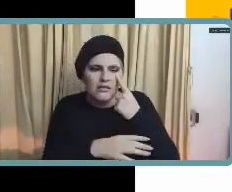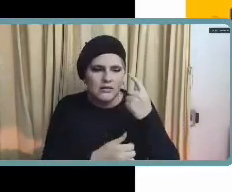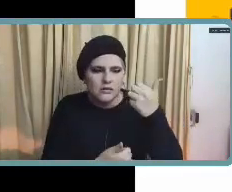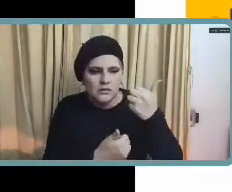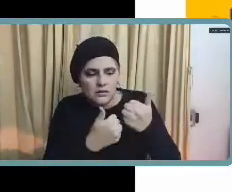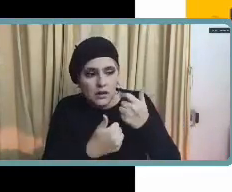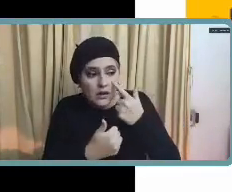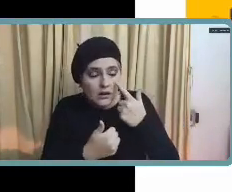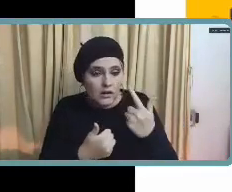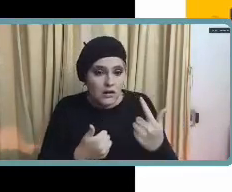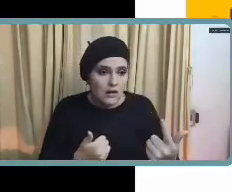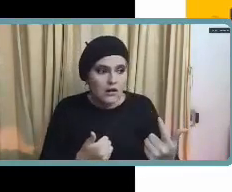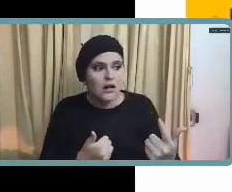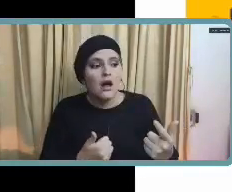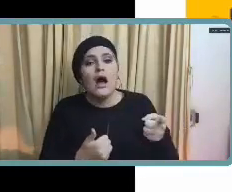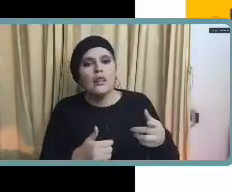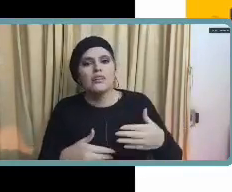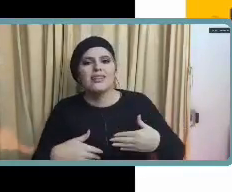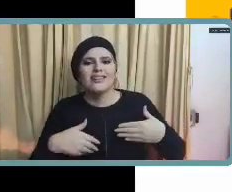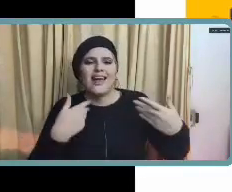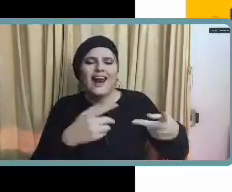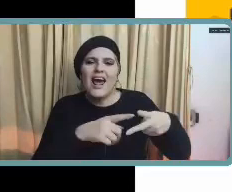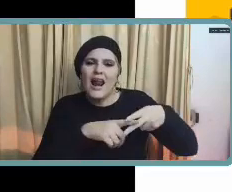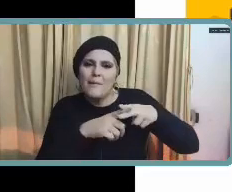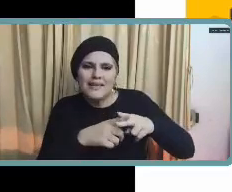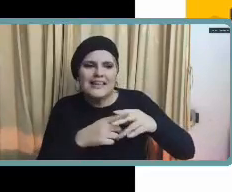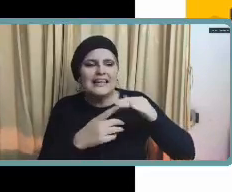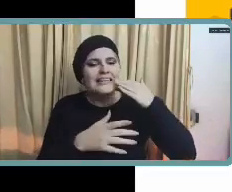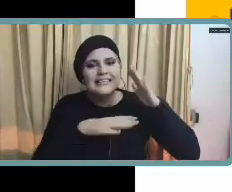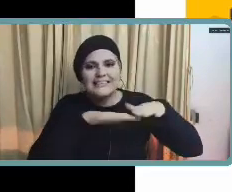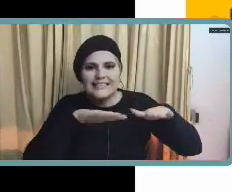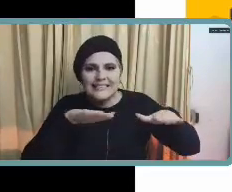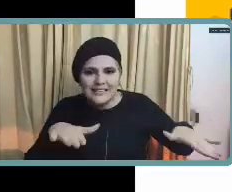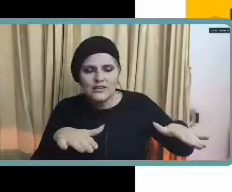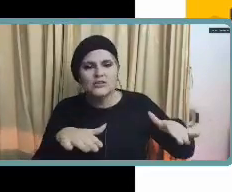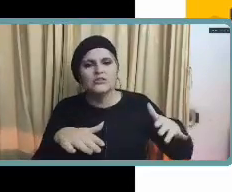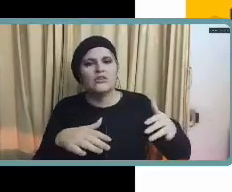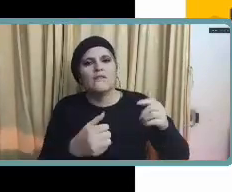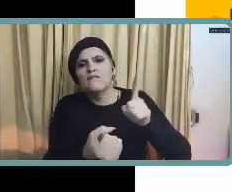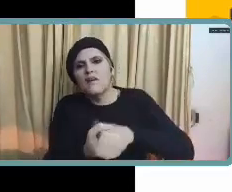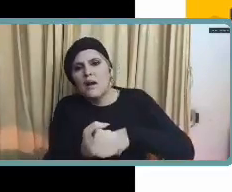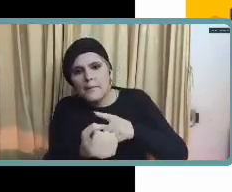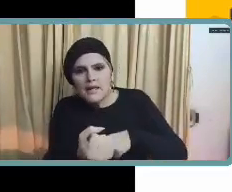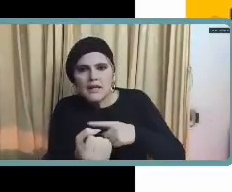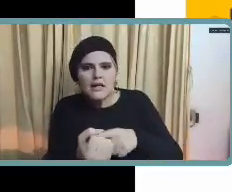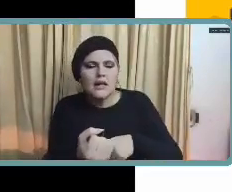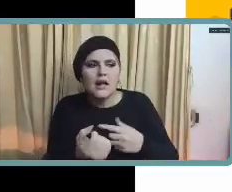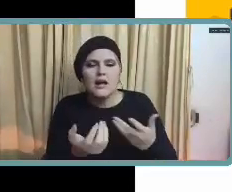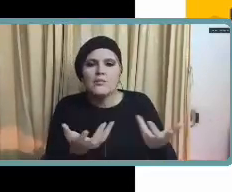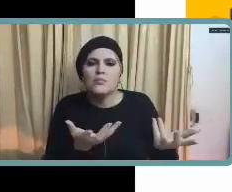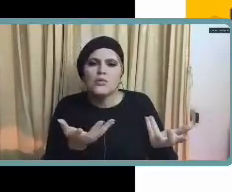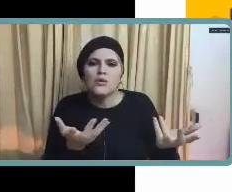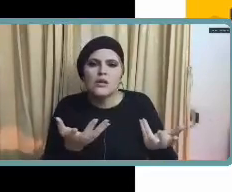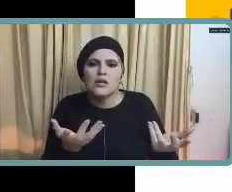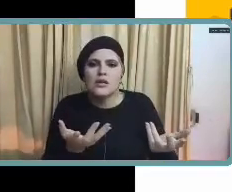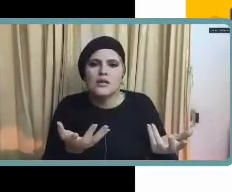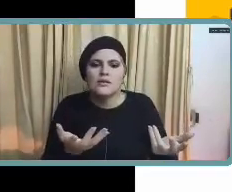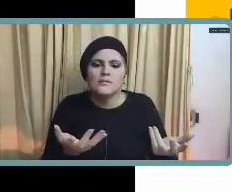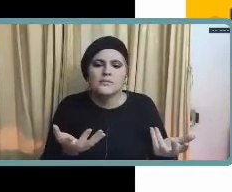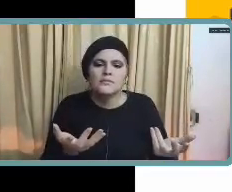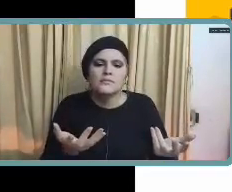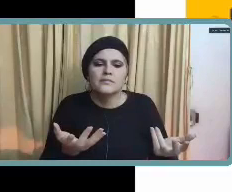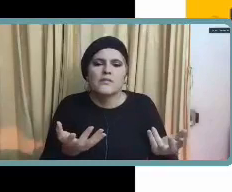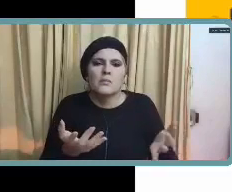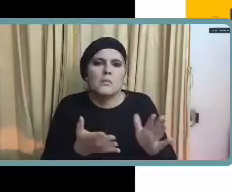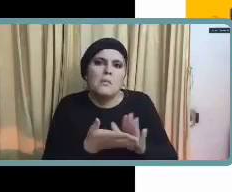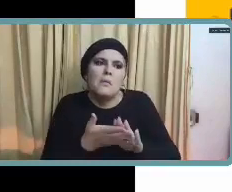los niños y niñas, a las familias, para que el bullying que pudieran recibir